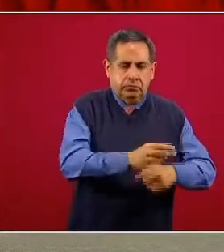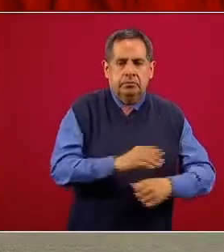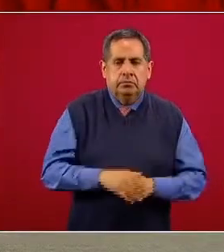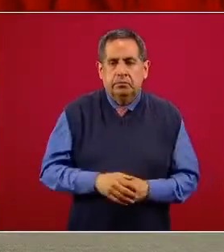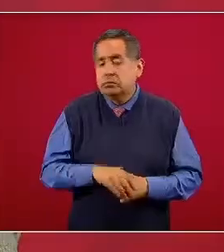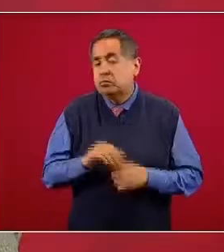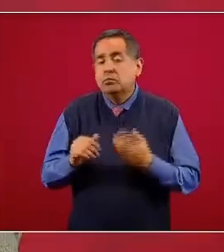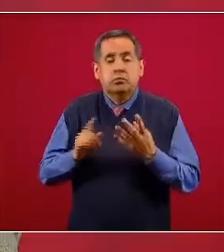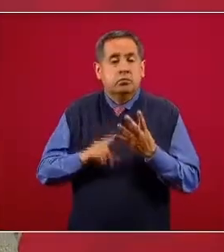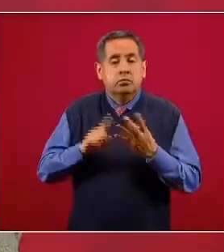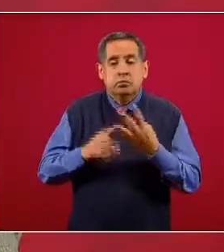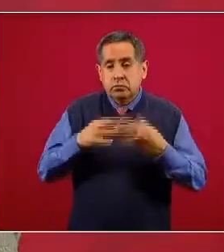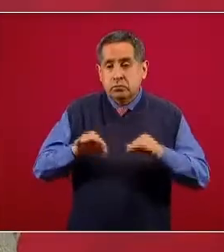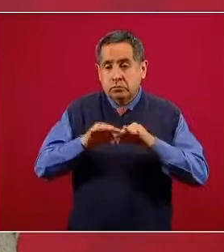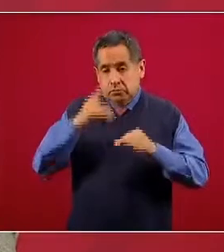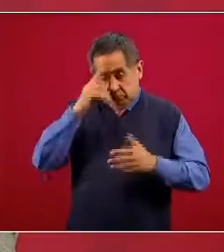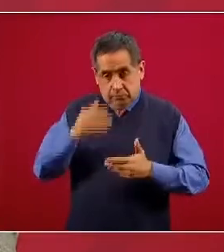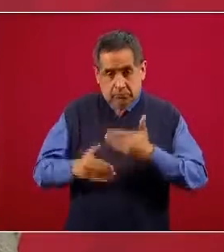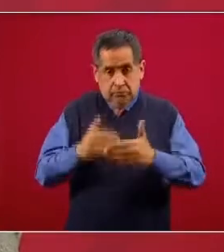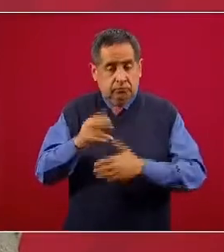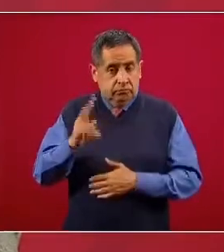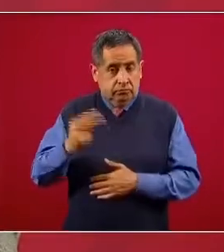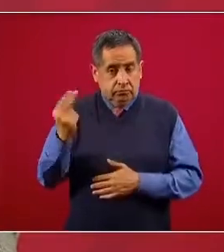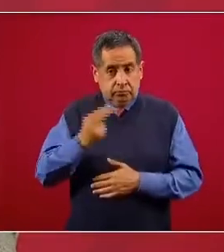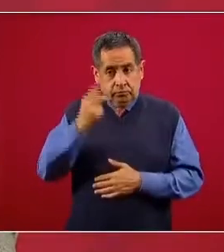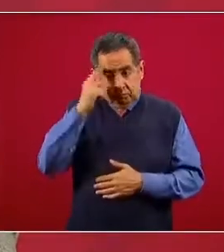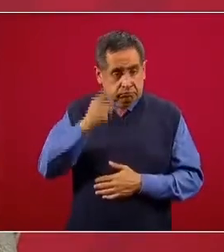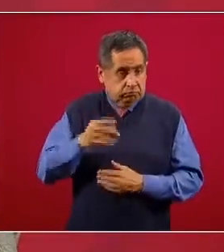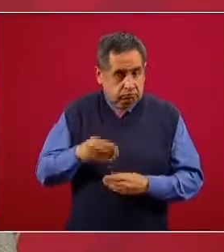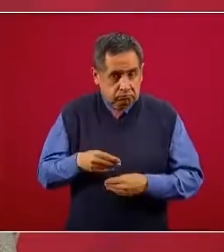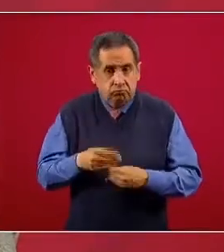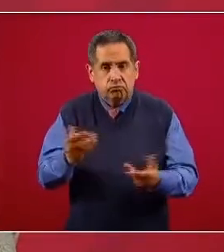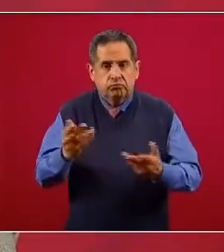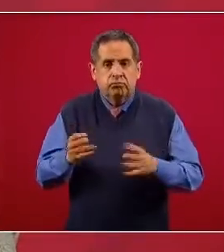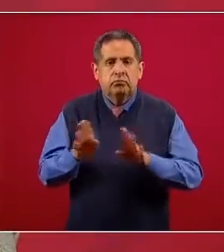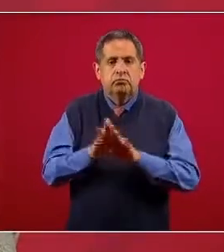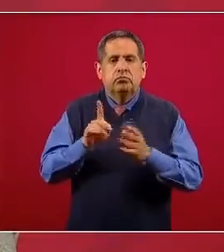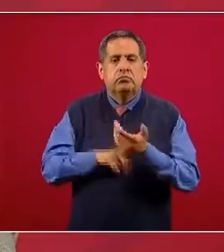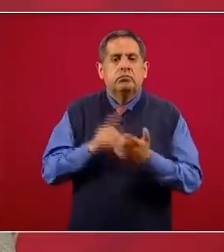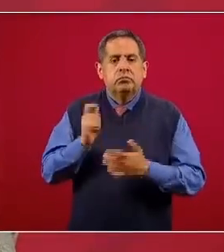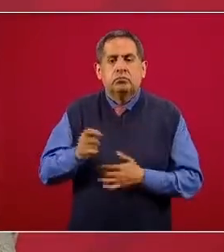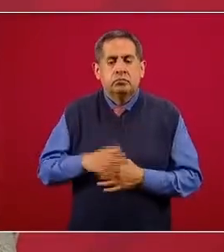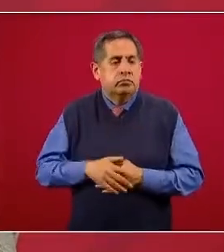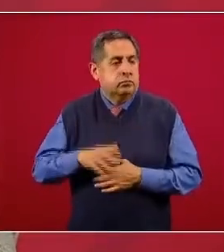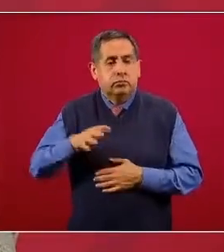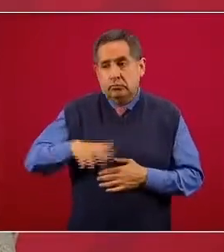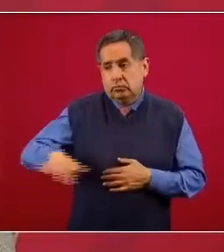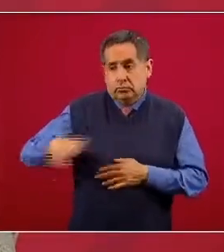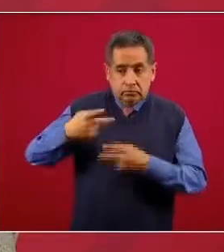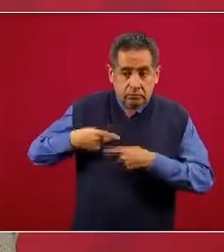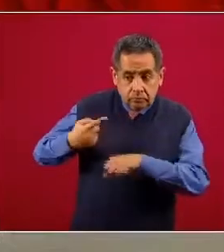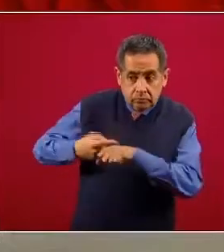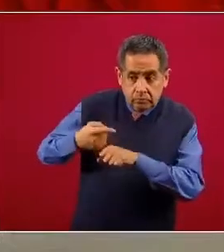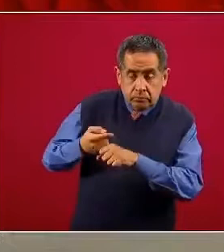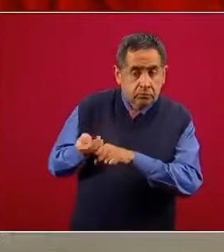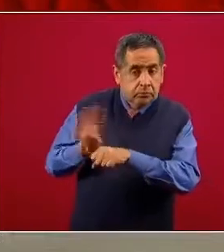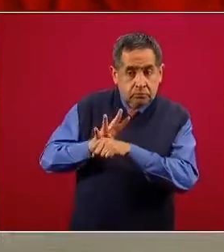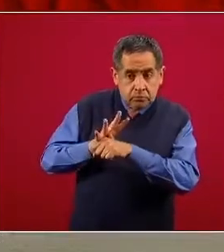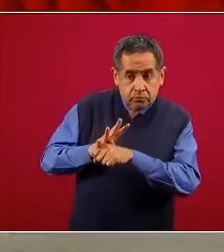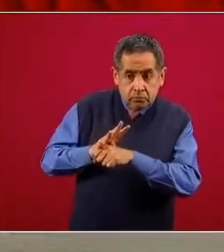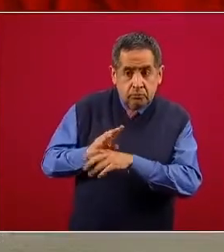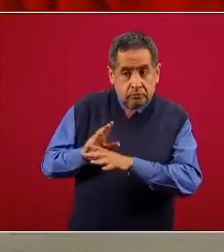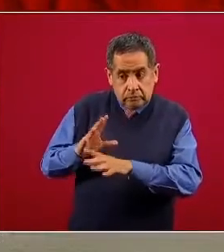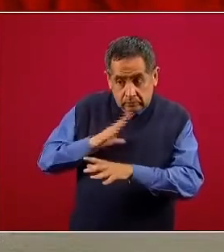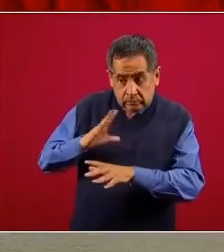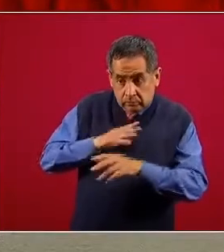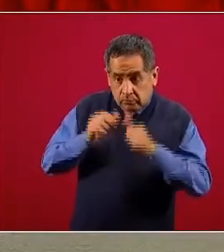Otro elemento importante de avance necesario para poder garantizar que todos los pacientes con COVID-19 puedan